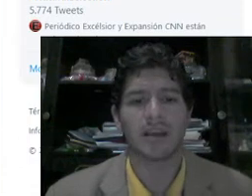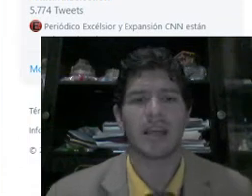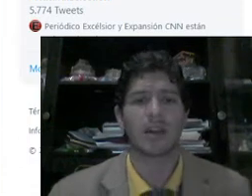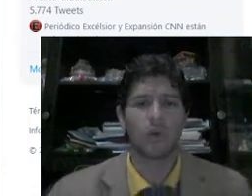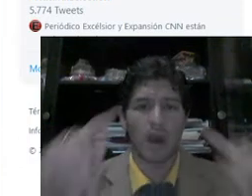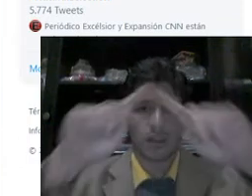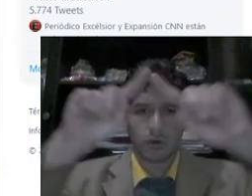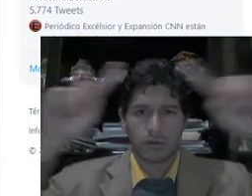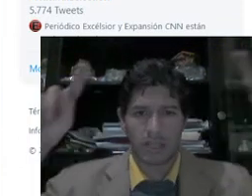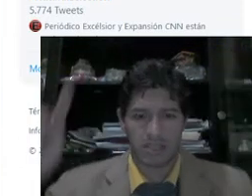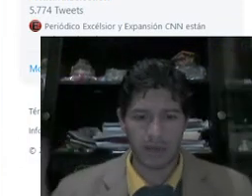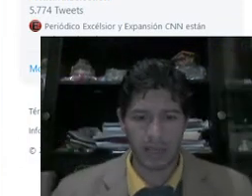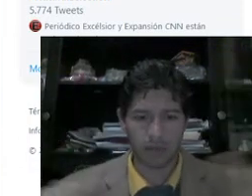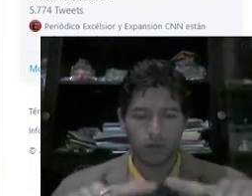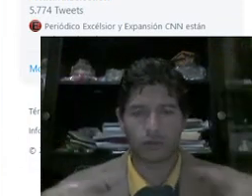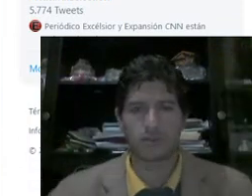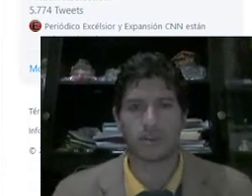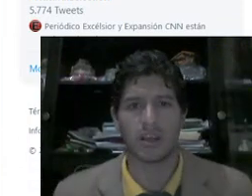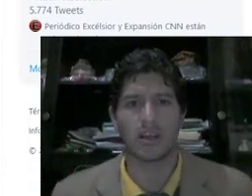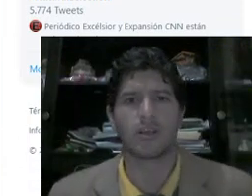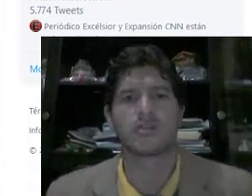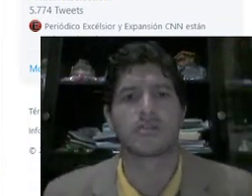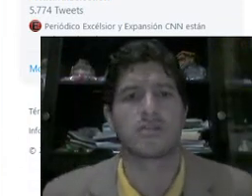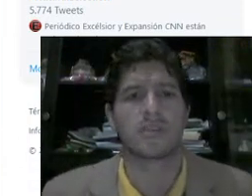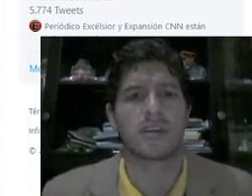falta el cuadro que se ve en todos